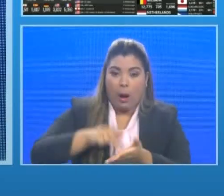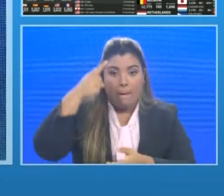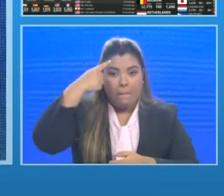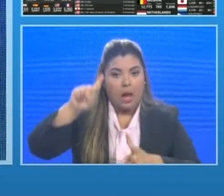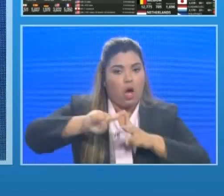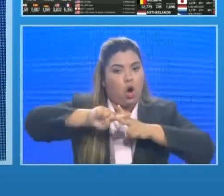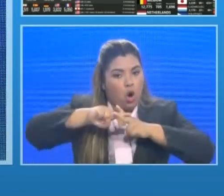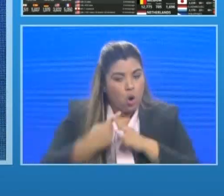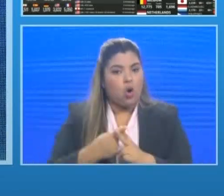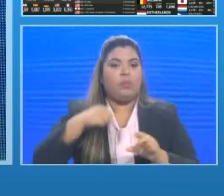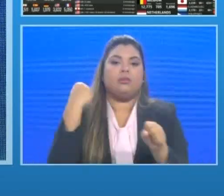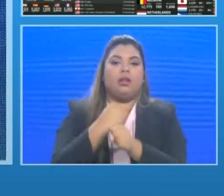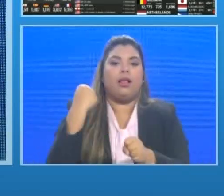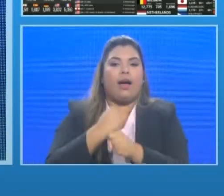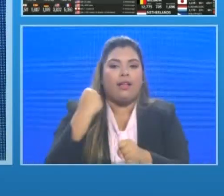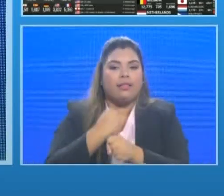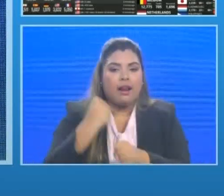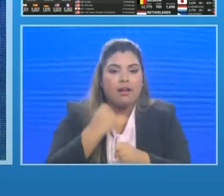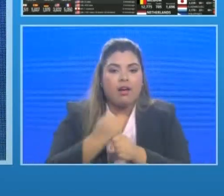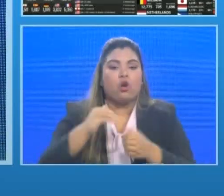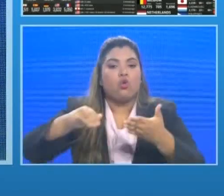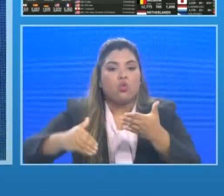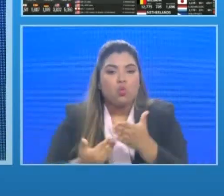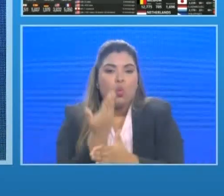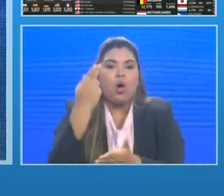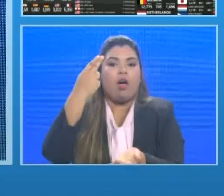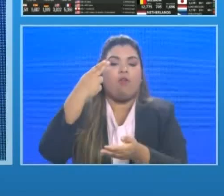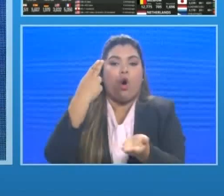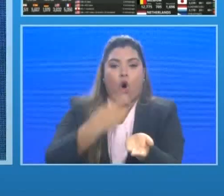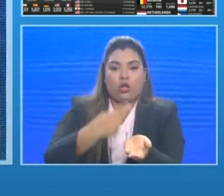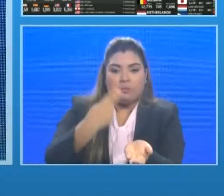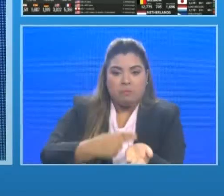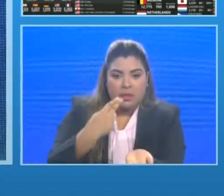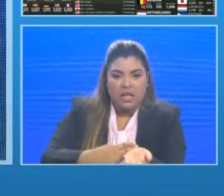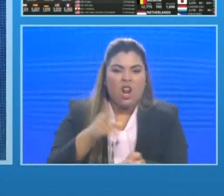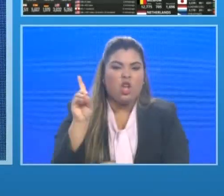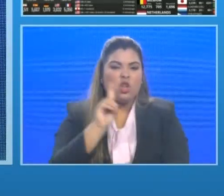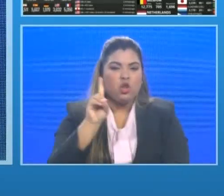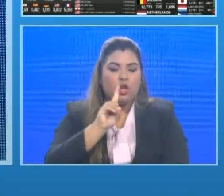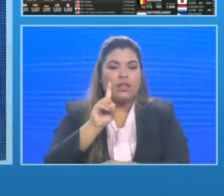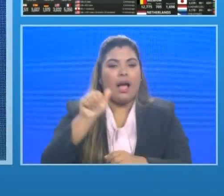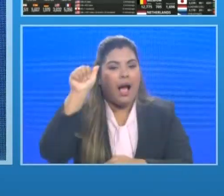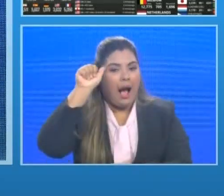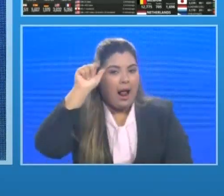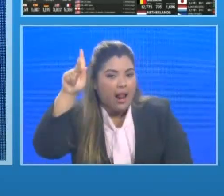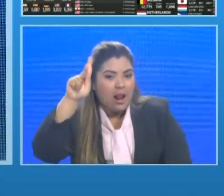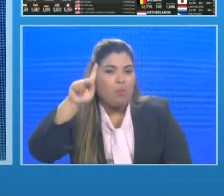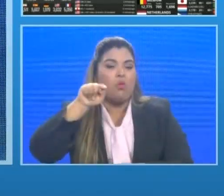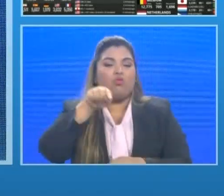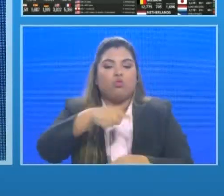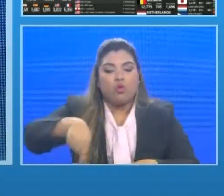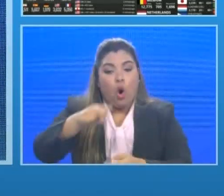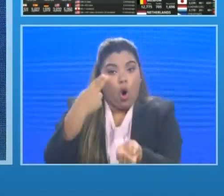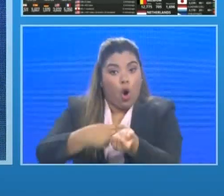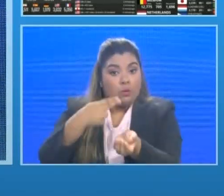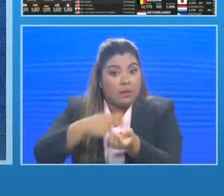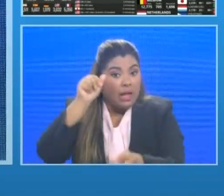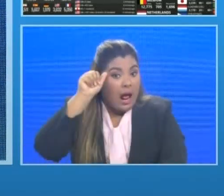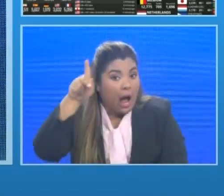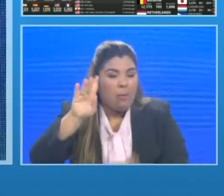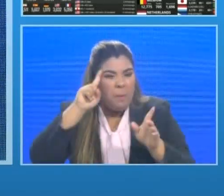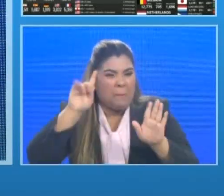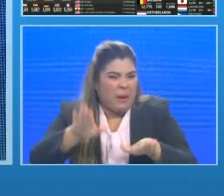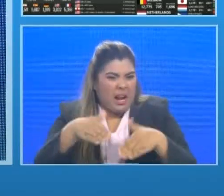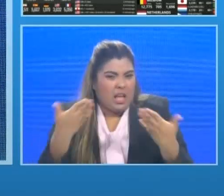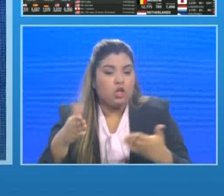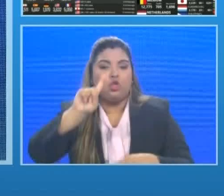funcionamiento el nuevo hospital de modular que va a atender los pacientes que